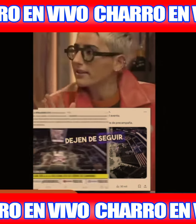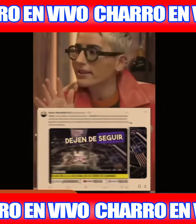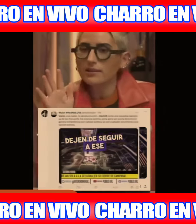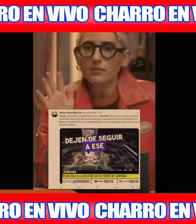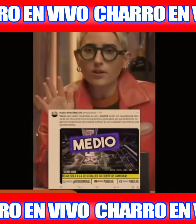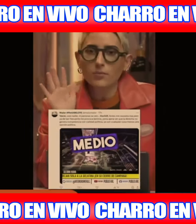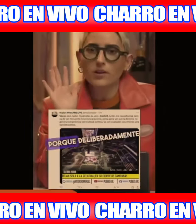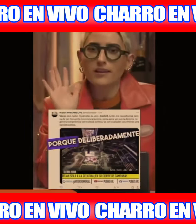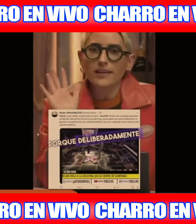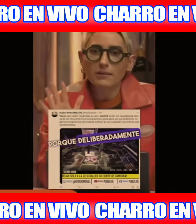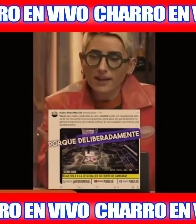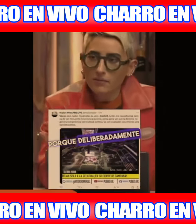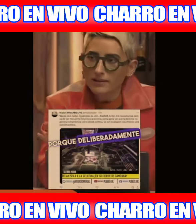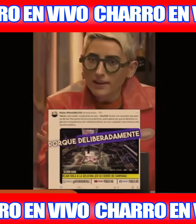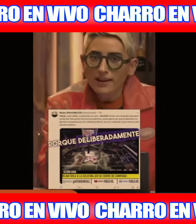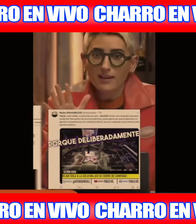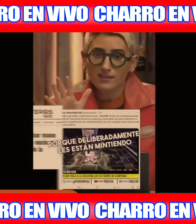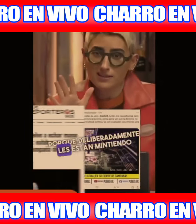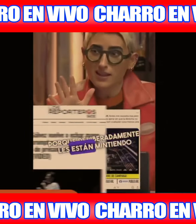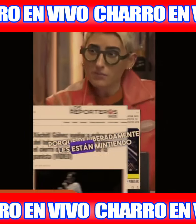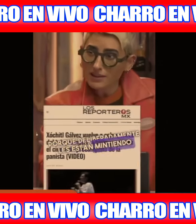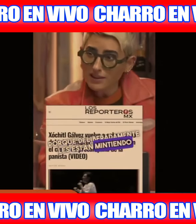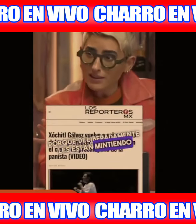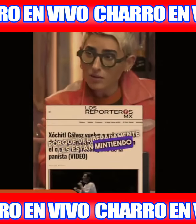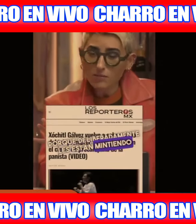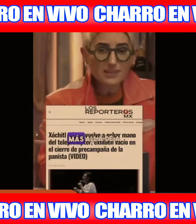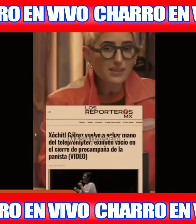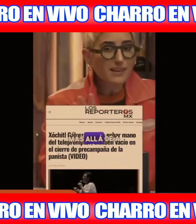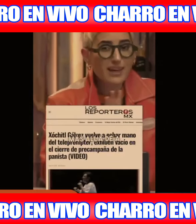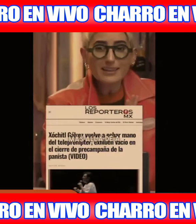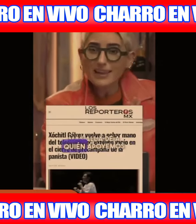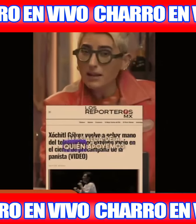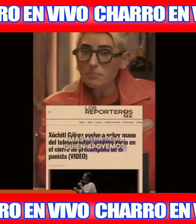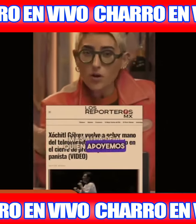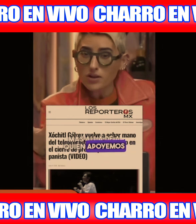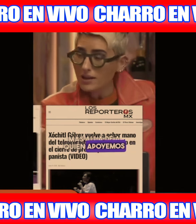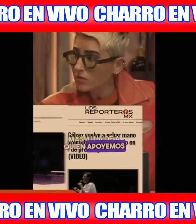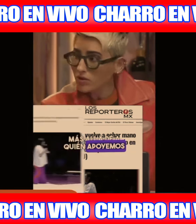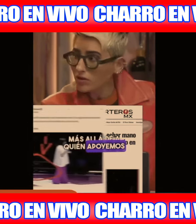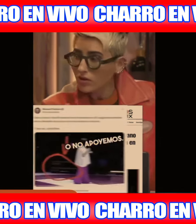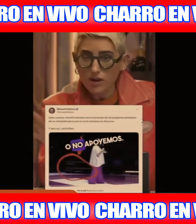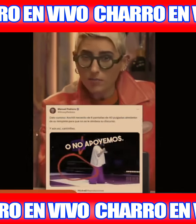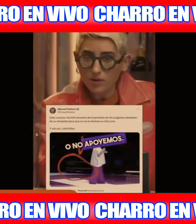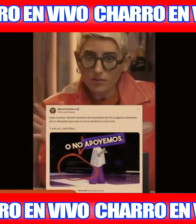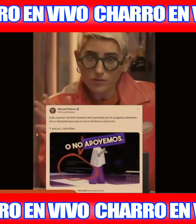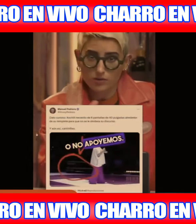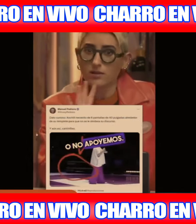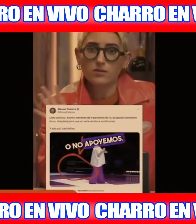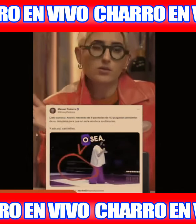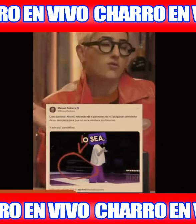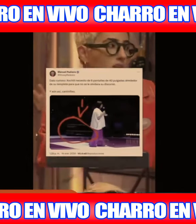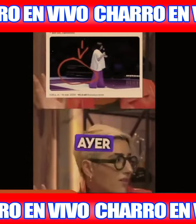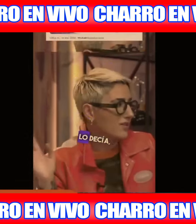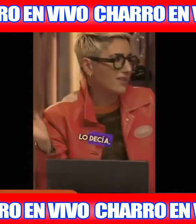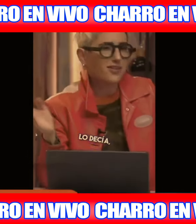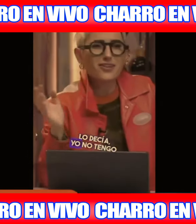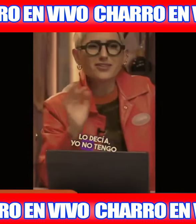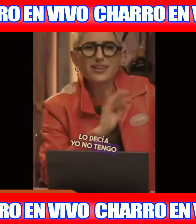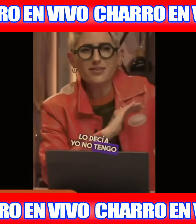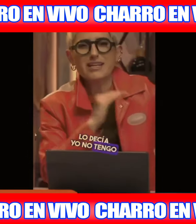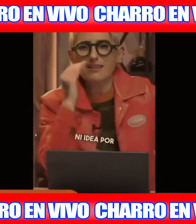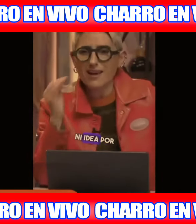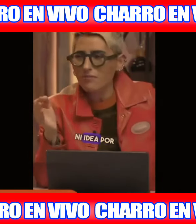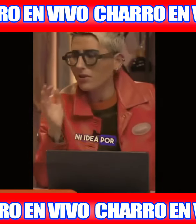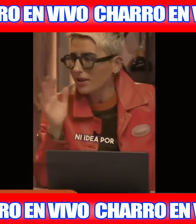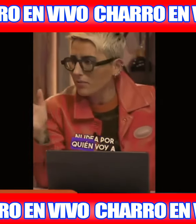dejen de seguir ese medio porque deliberadamente les están mintiendo, más allá de a quién apoyemos o no apoyemos, O sea, yo ayer lo decía, yo